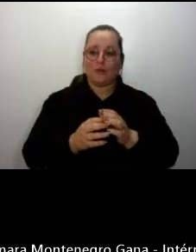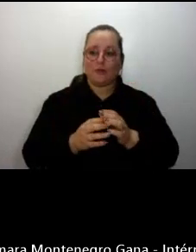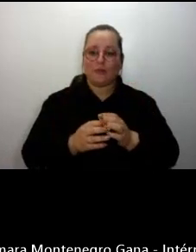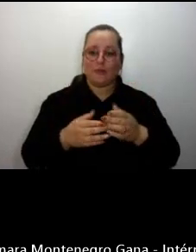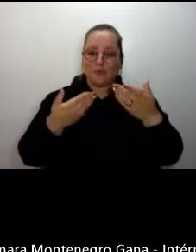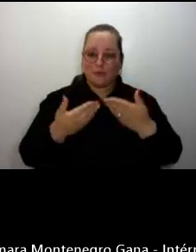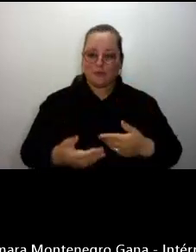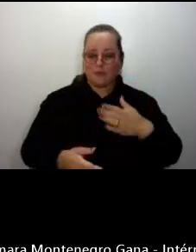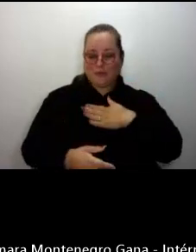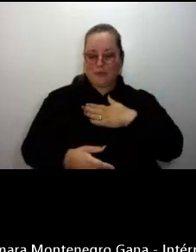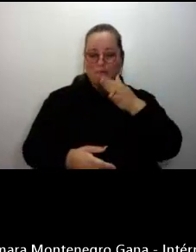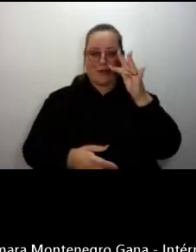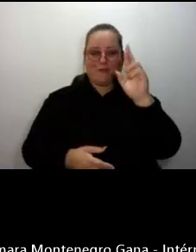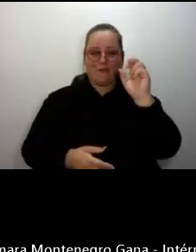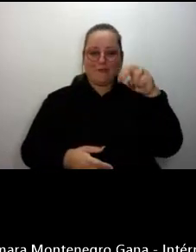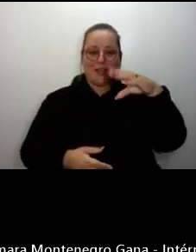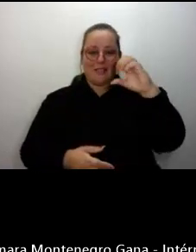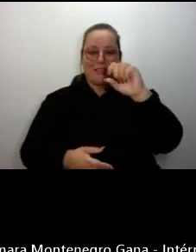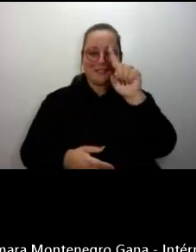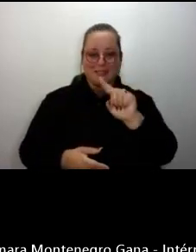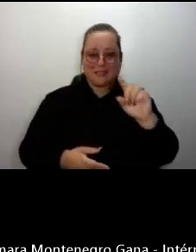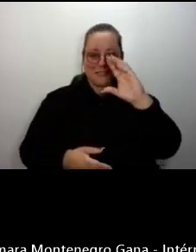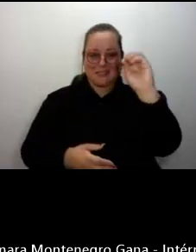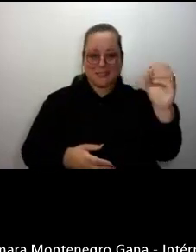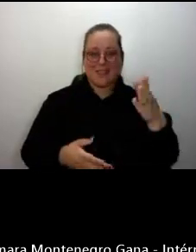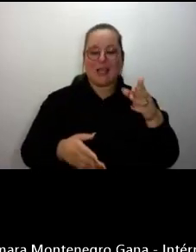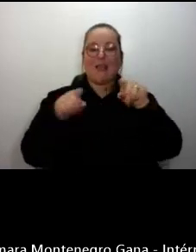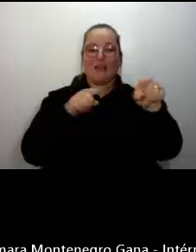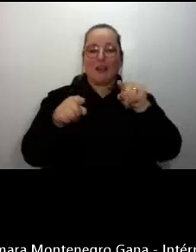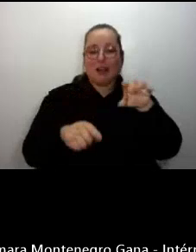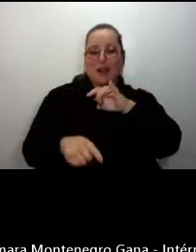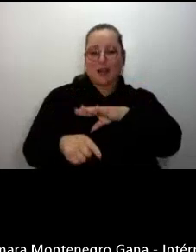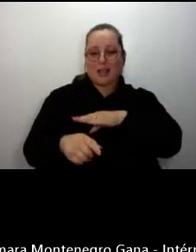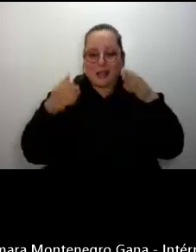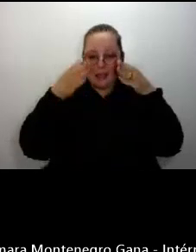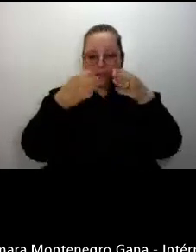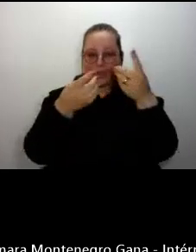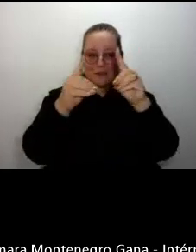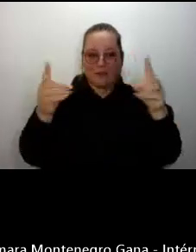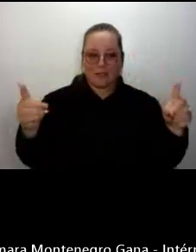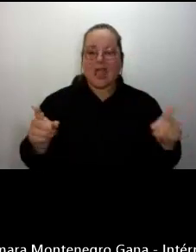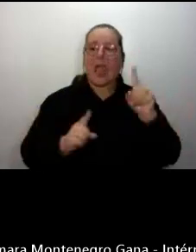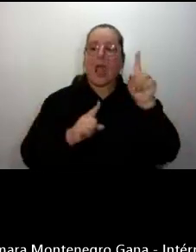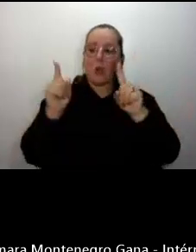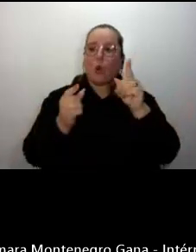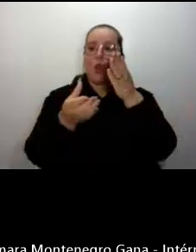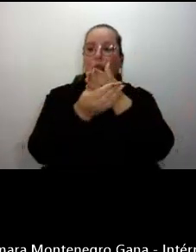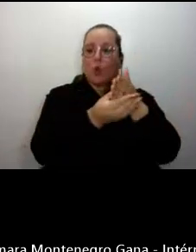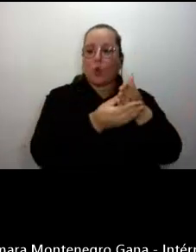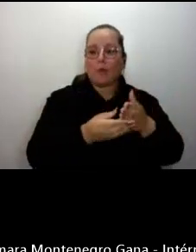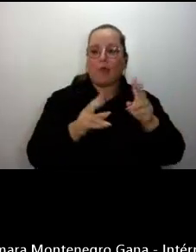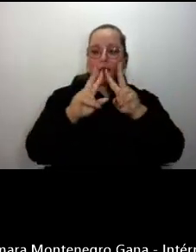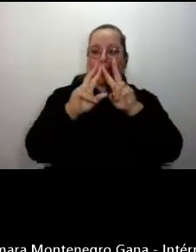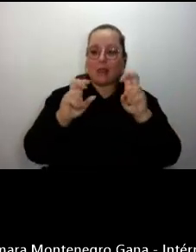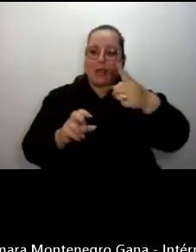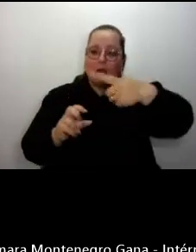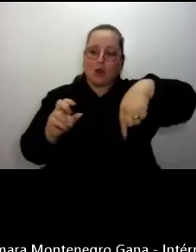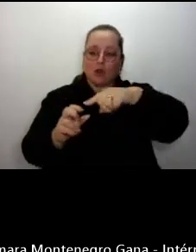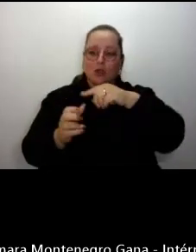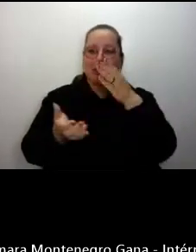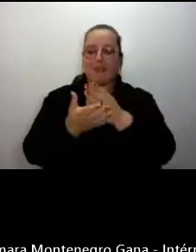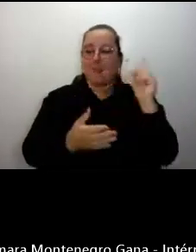soy Francisca Cabrera, la Coordinadora Nacional de Atención a la Diversidad, donde voy a explicar algunos elementos relacionados con las consideraciones generales,